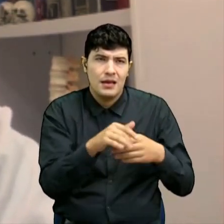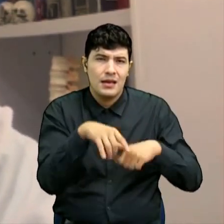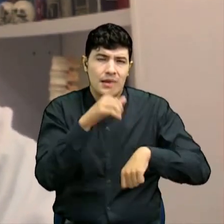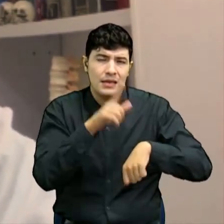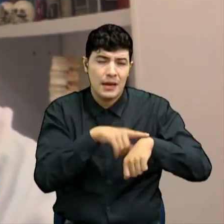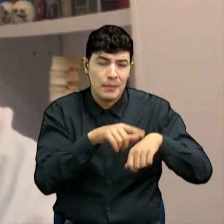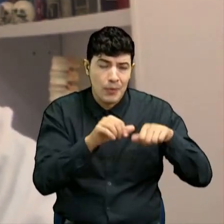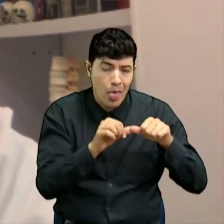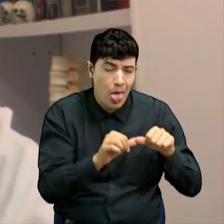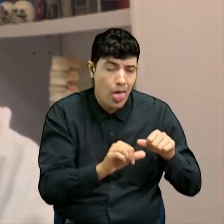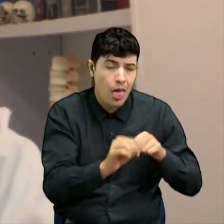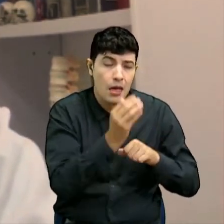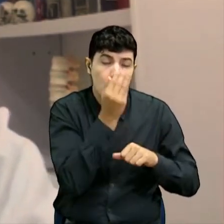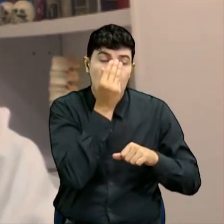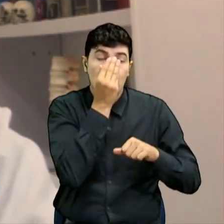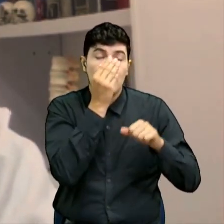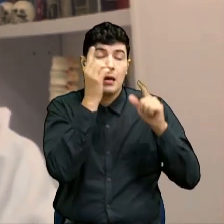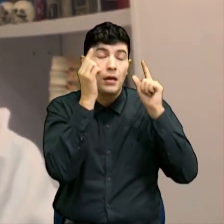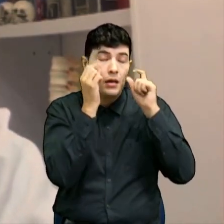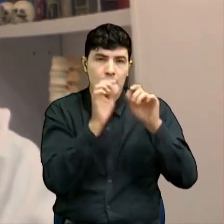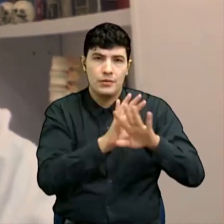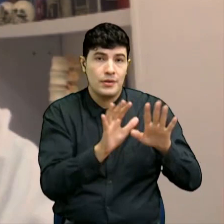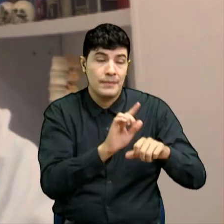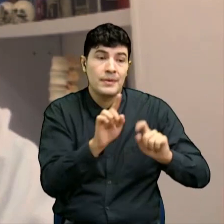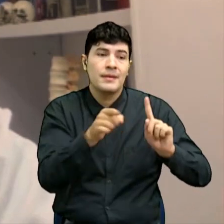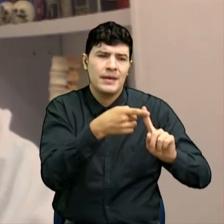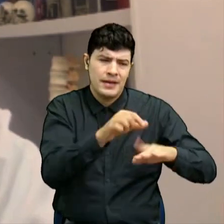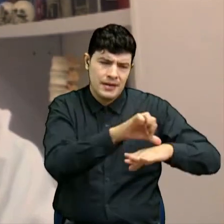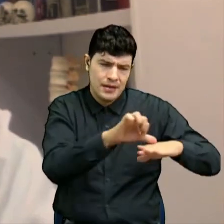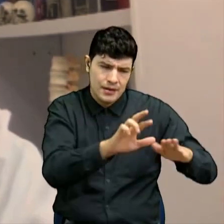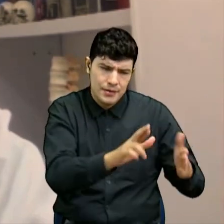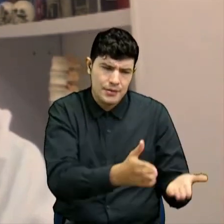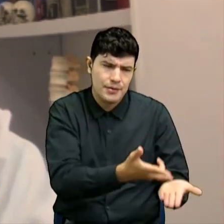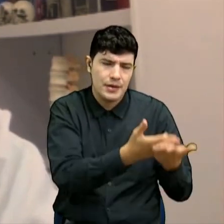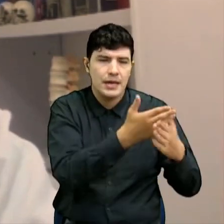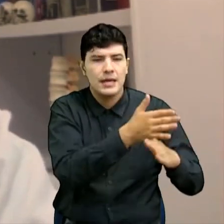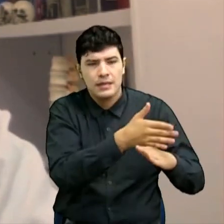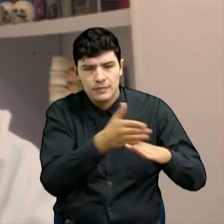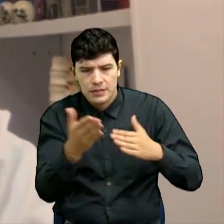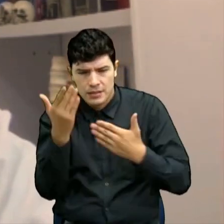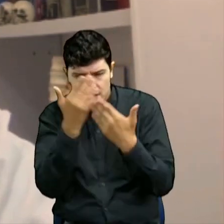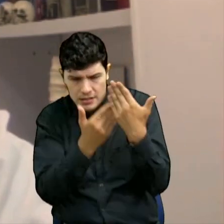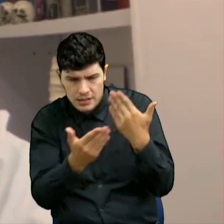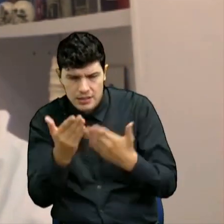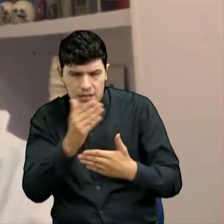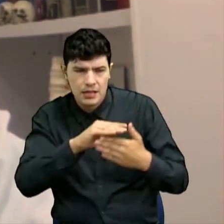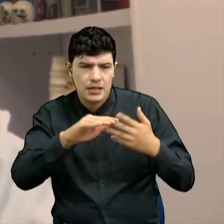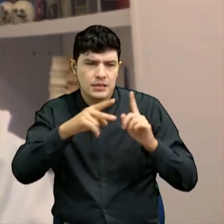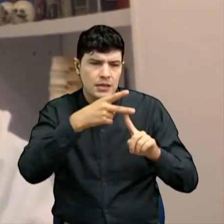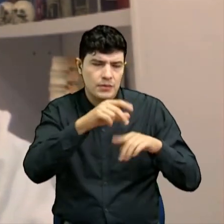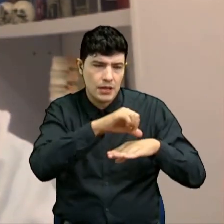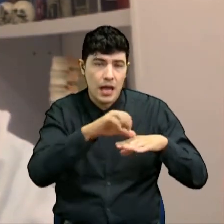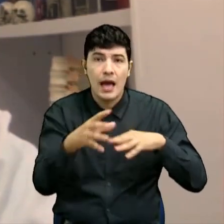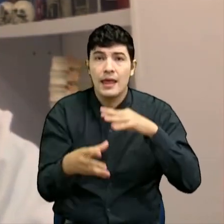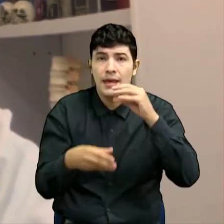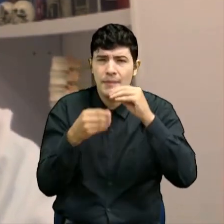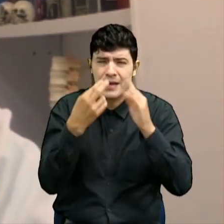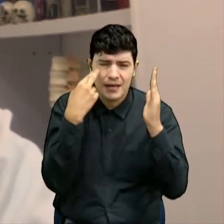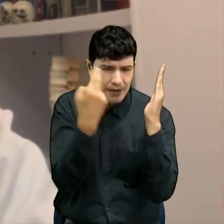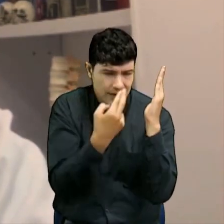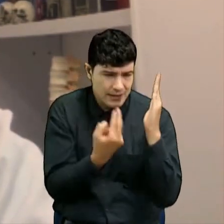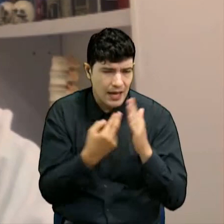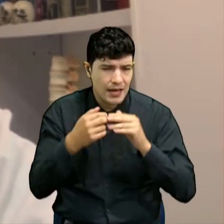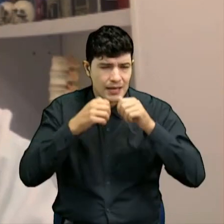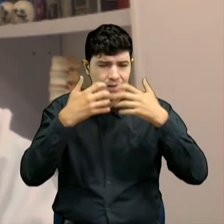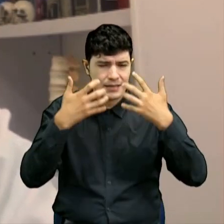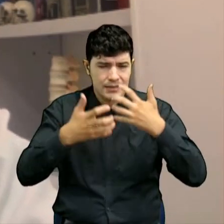anestesia. Entonces esperamos que se recupere, además tener la certeza absoluta de que no tenía ninguna infección del sistema nervioso